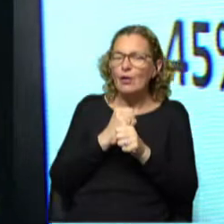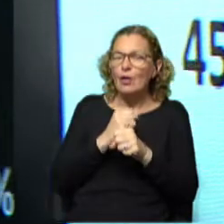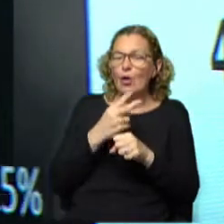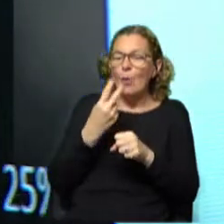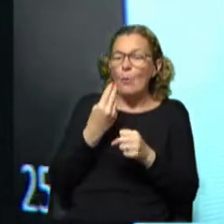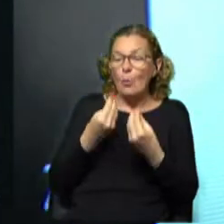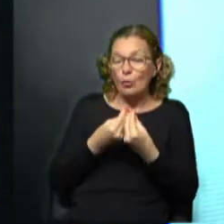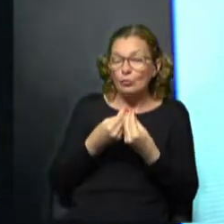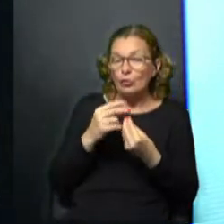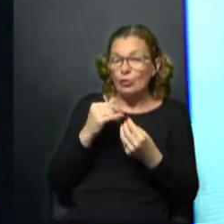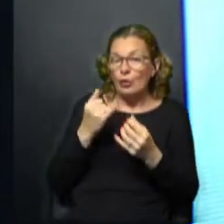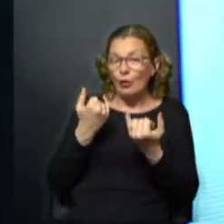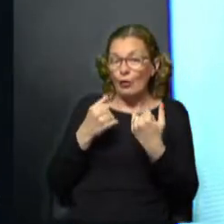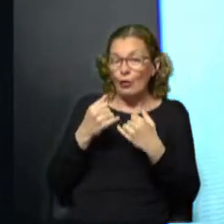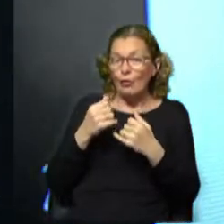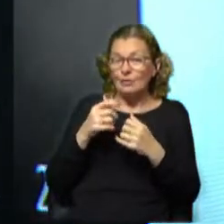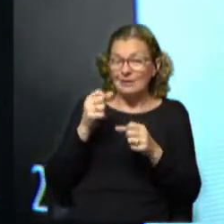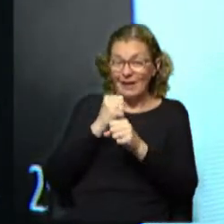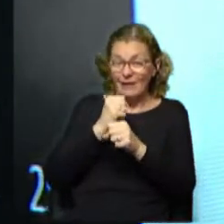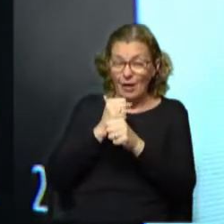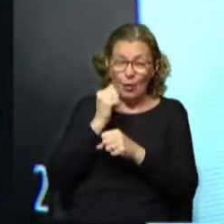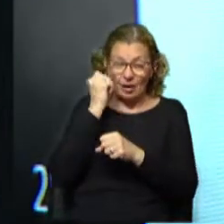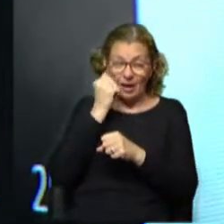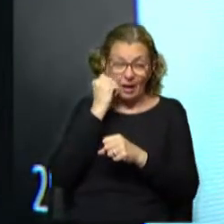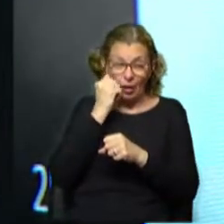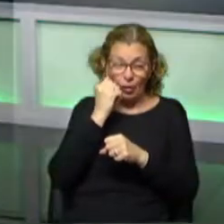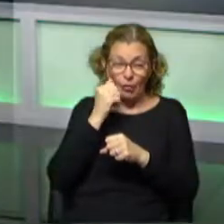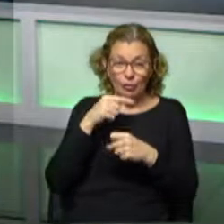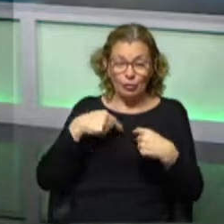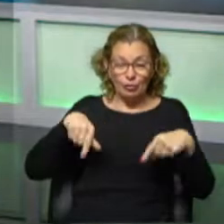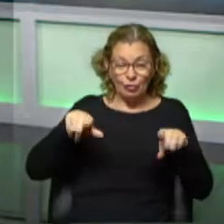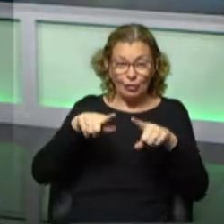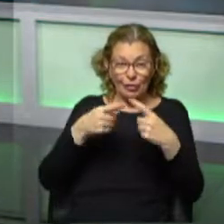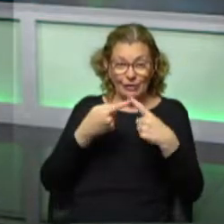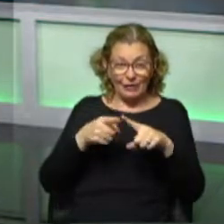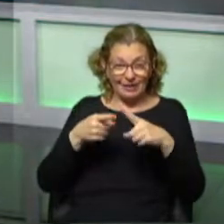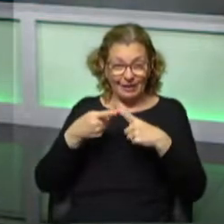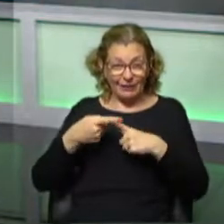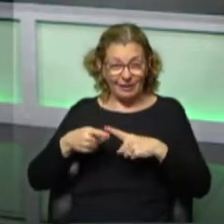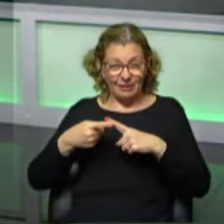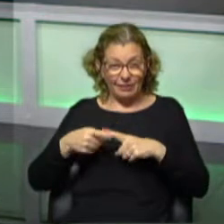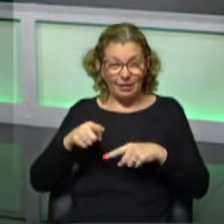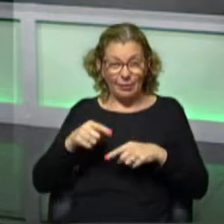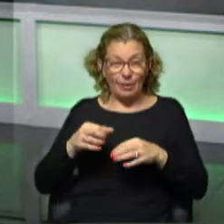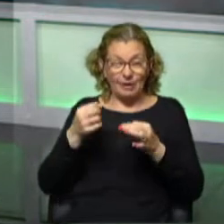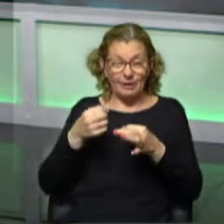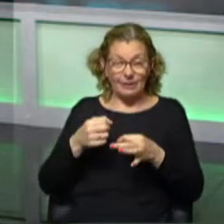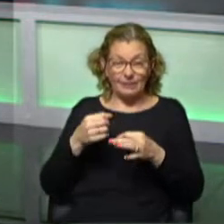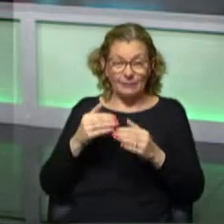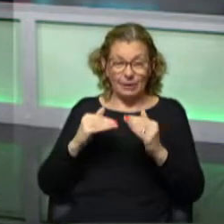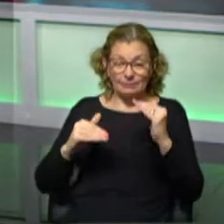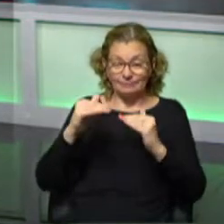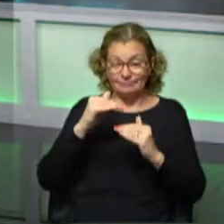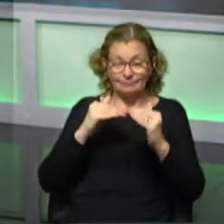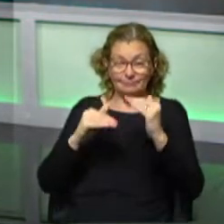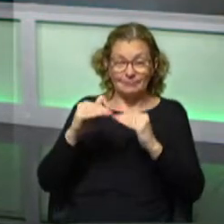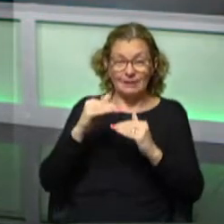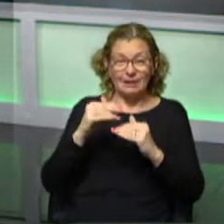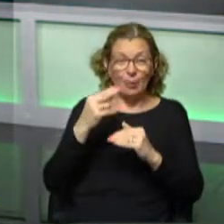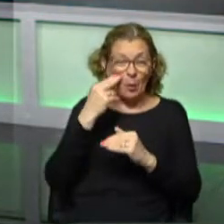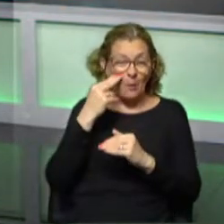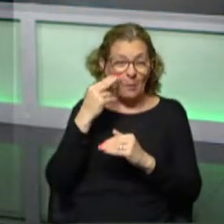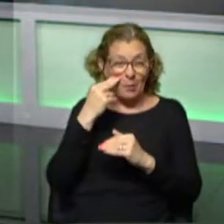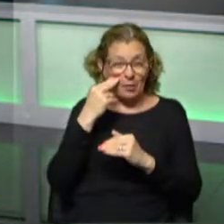o con la informalidad O sea que todo el componente de o el universo de variables que tenemos justamente nos ponen en orden de magnitud lo que es la